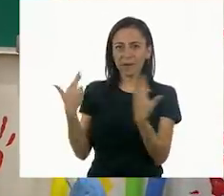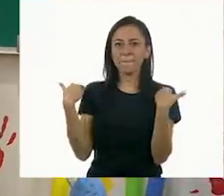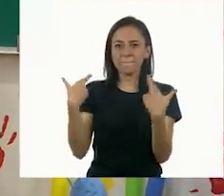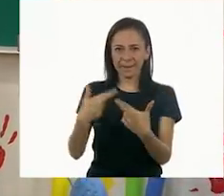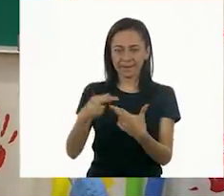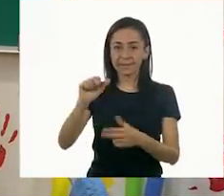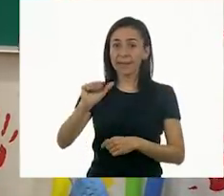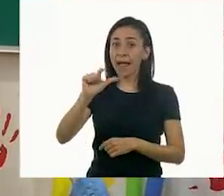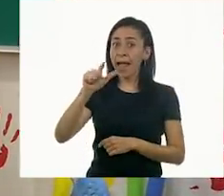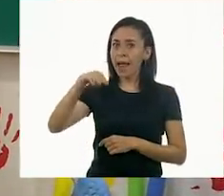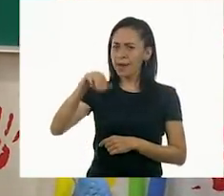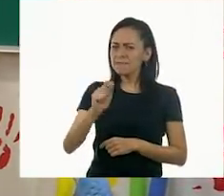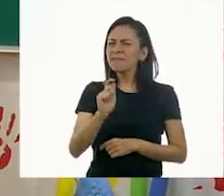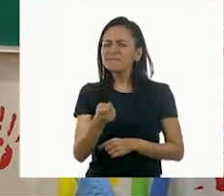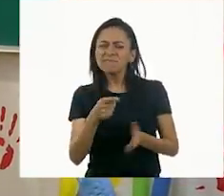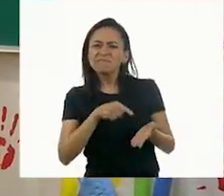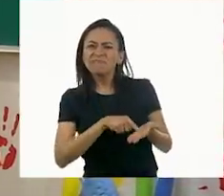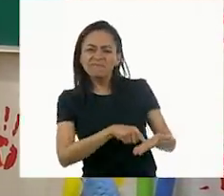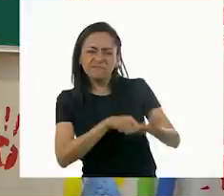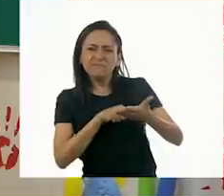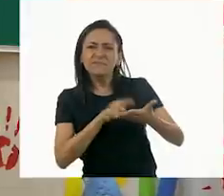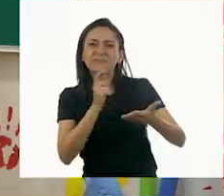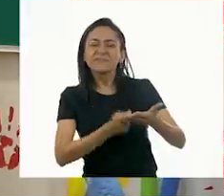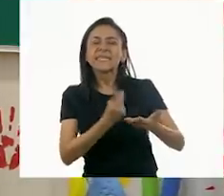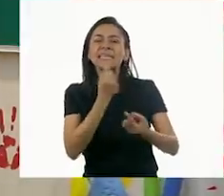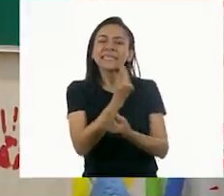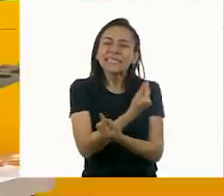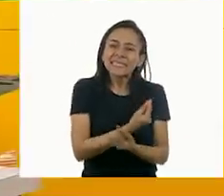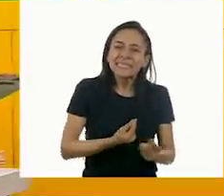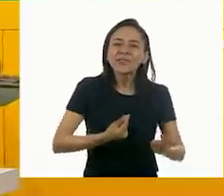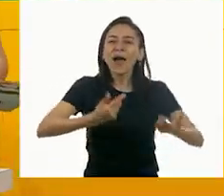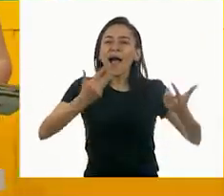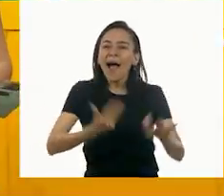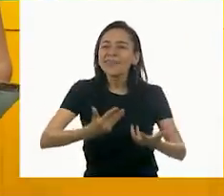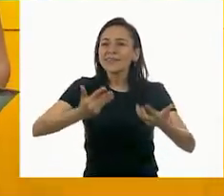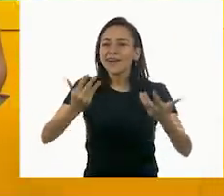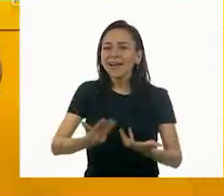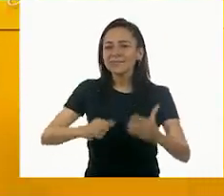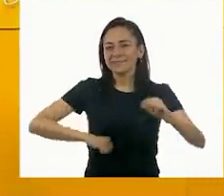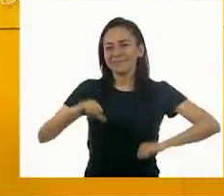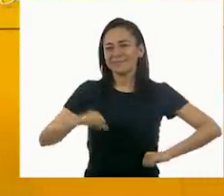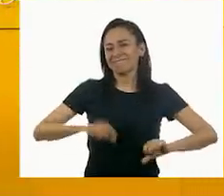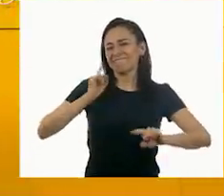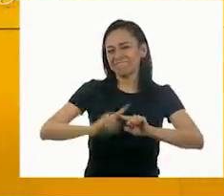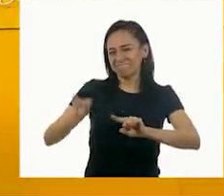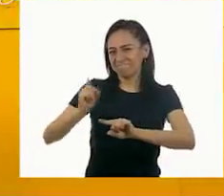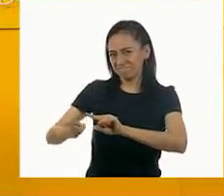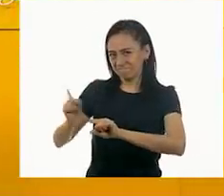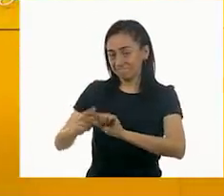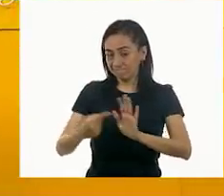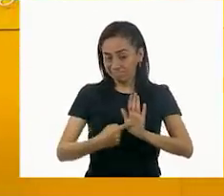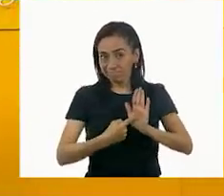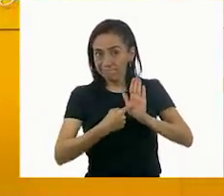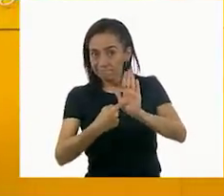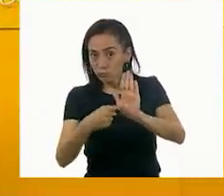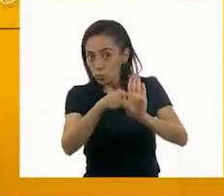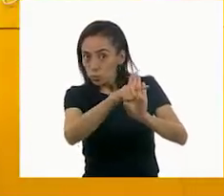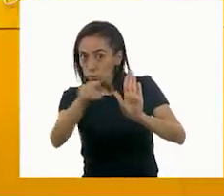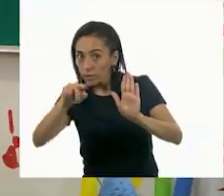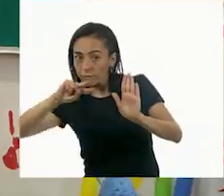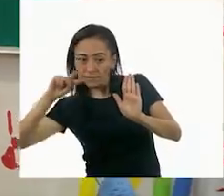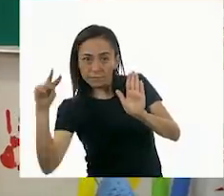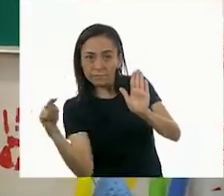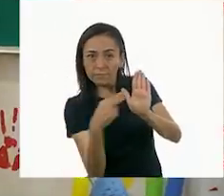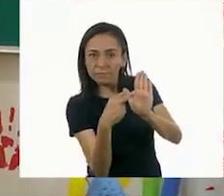niños realizando diferentes actividades. Ustedes deben de identificar si los niños están alimentando